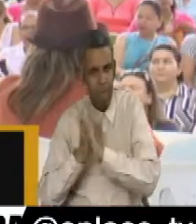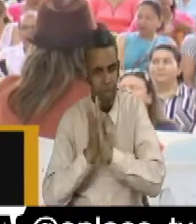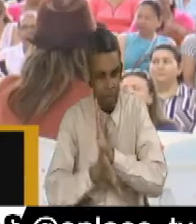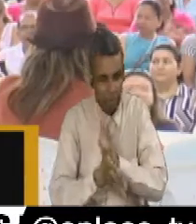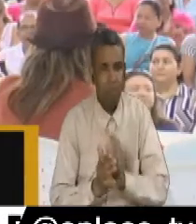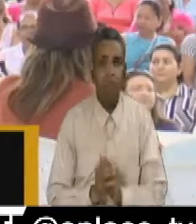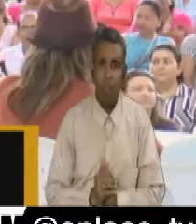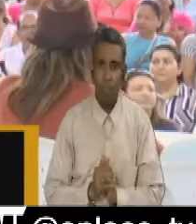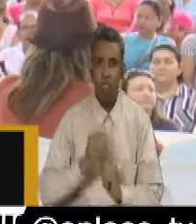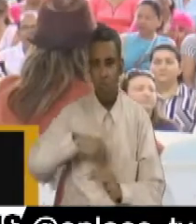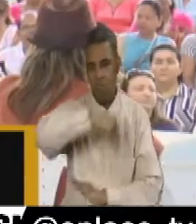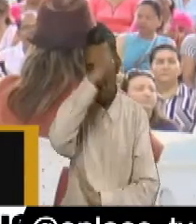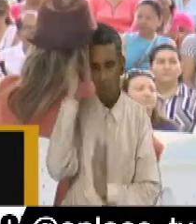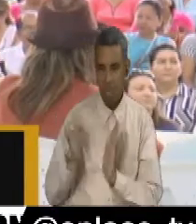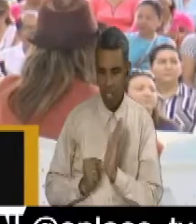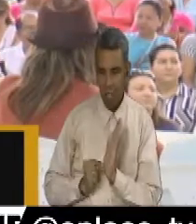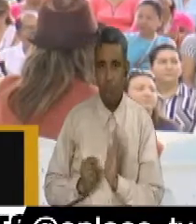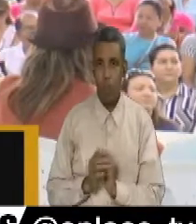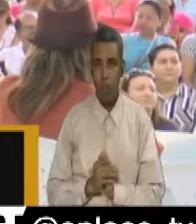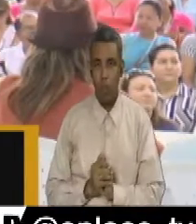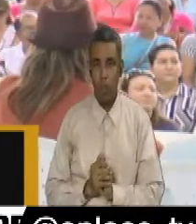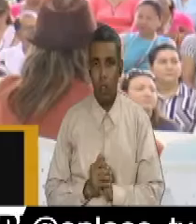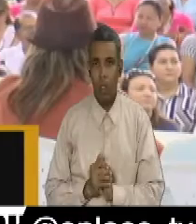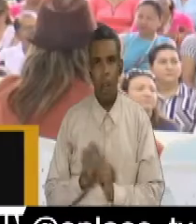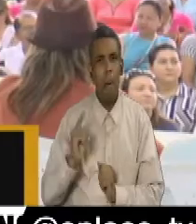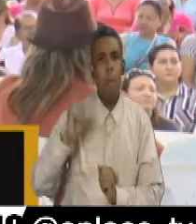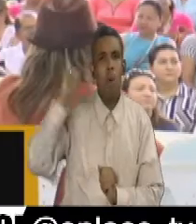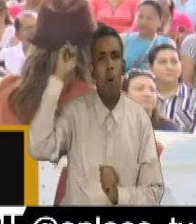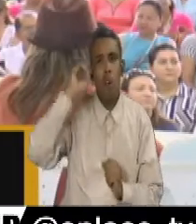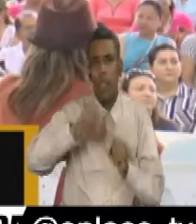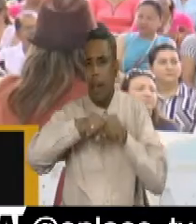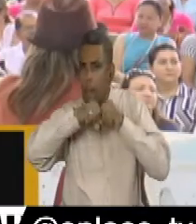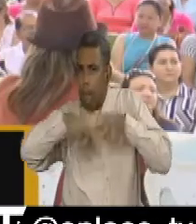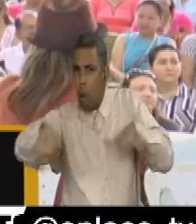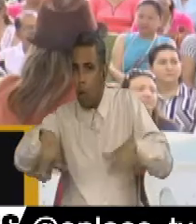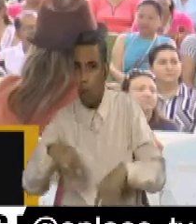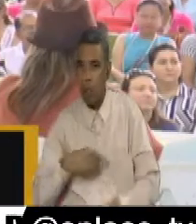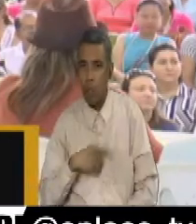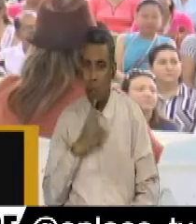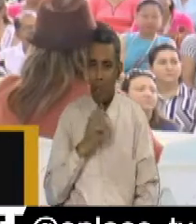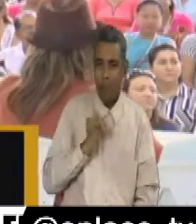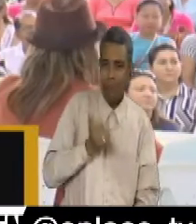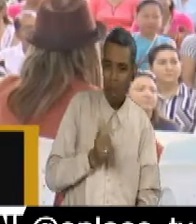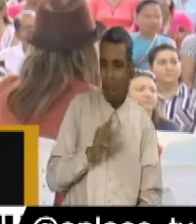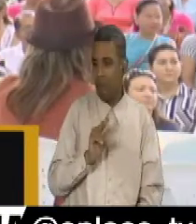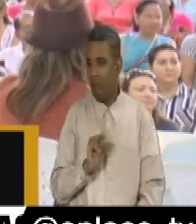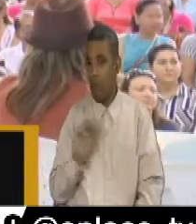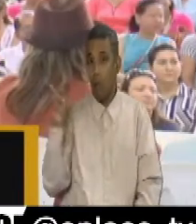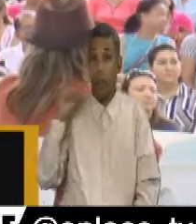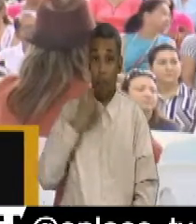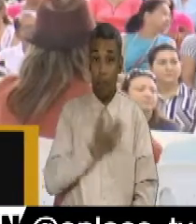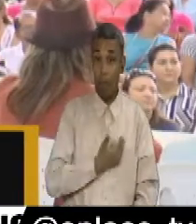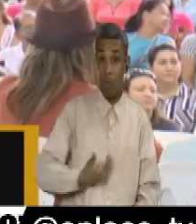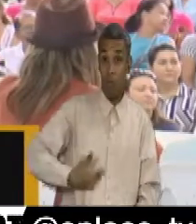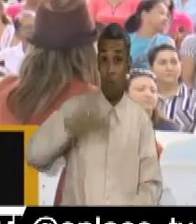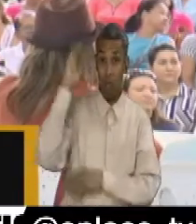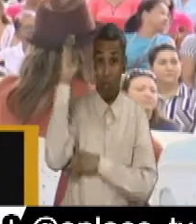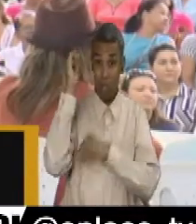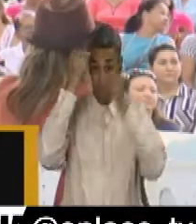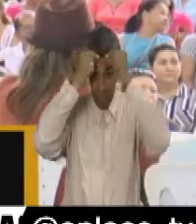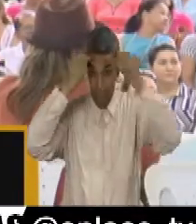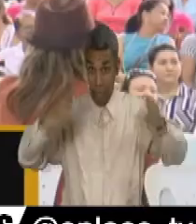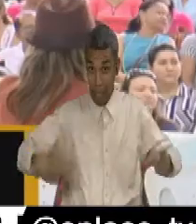que definen si se le da a la gente lo que necesita o si no se le da. Esa es la gran ganancia, que aseguramos